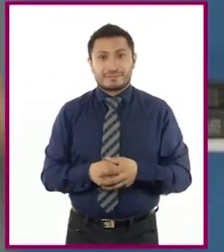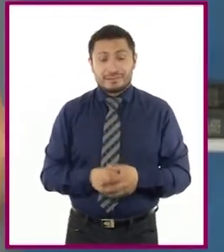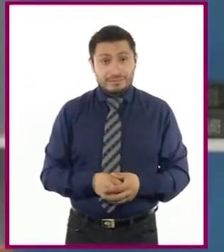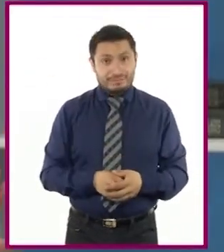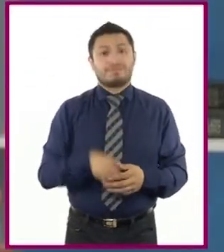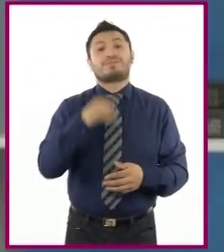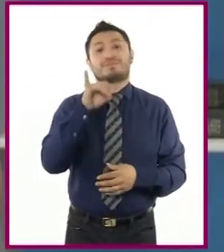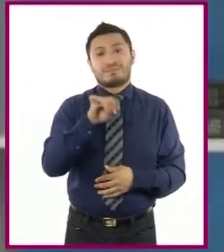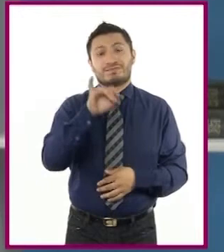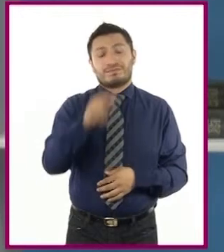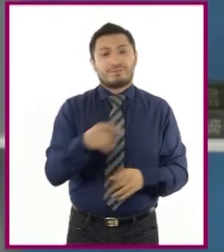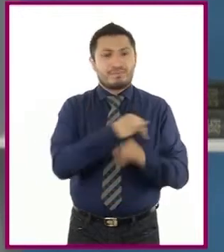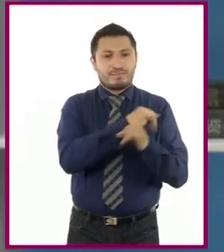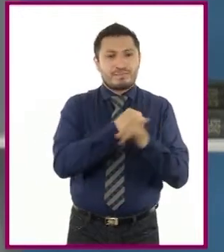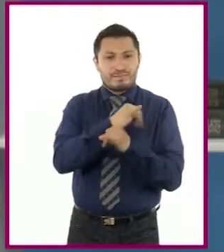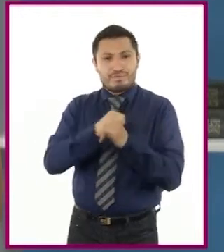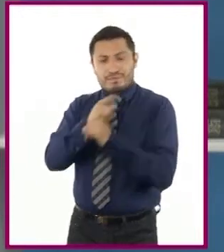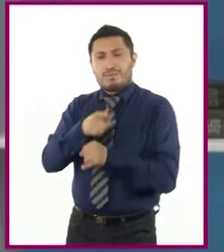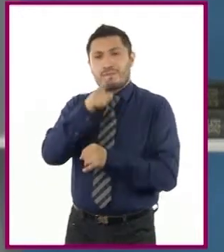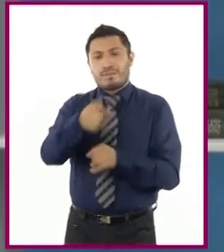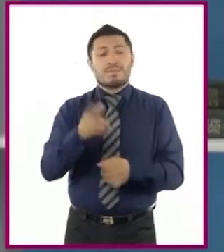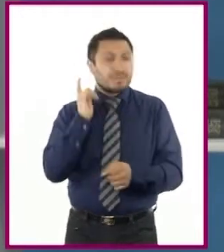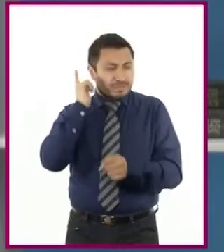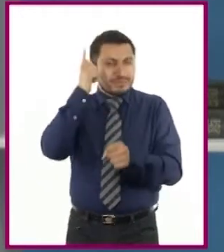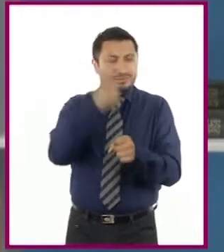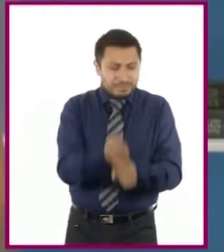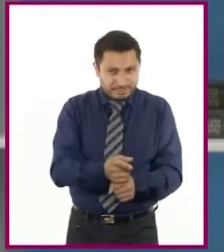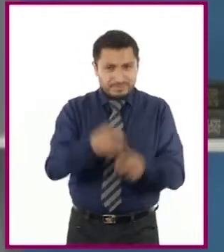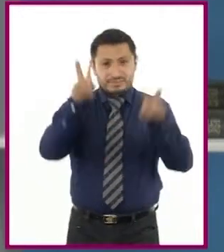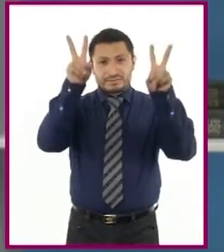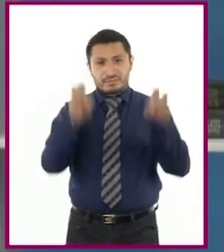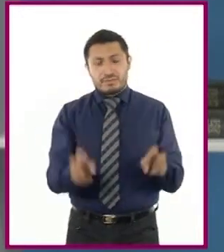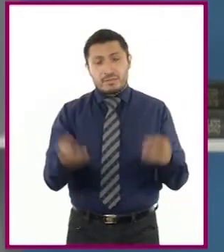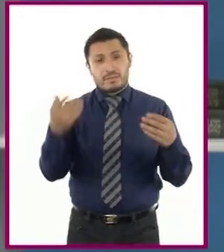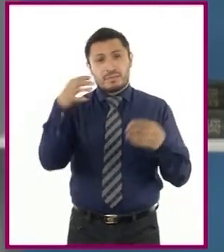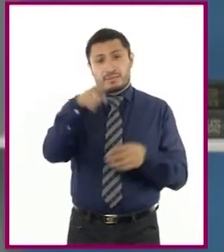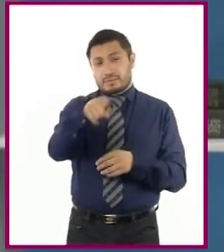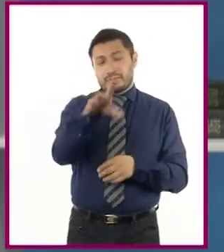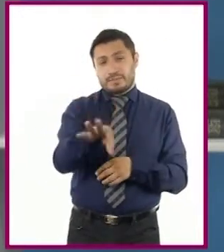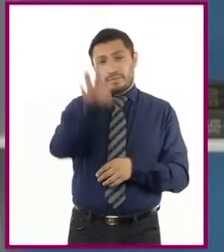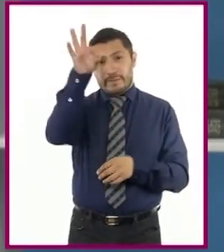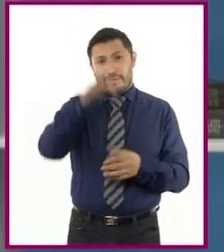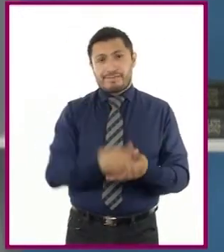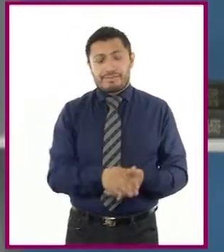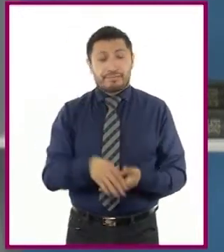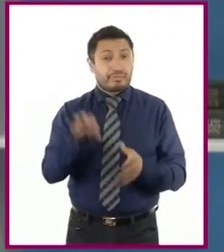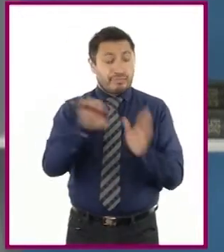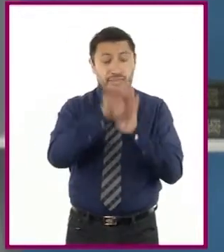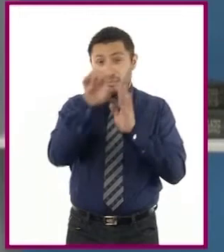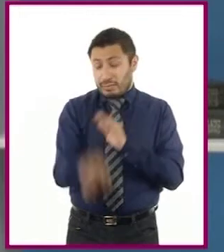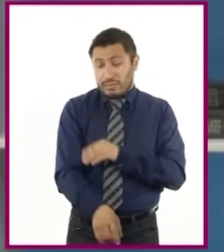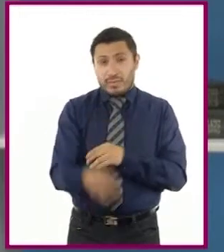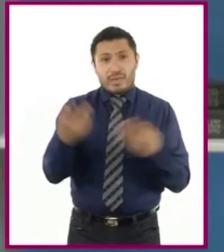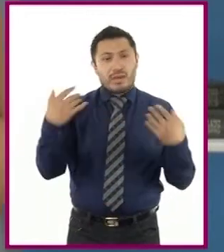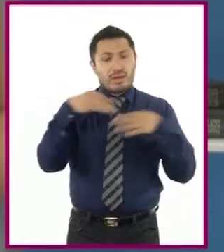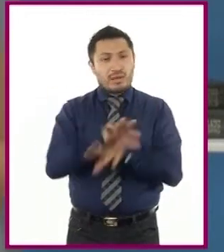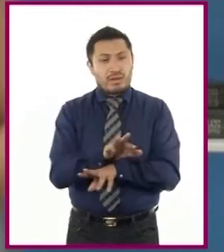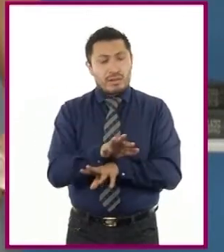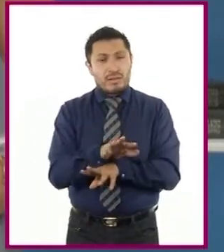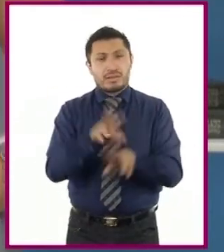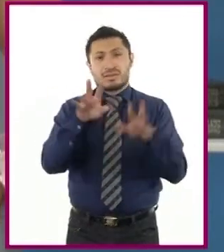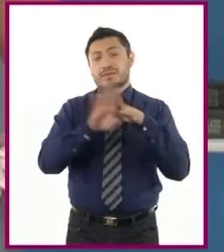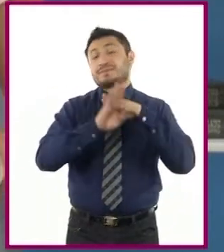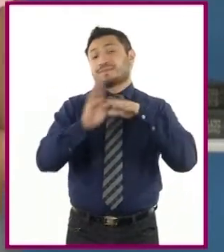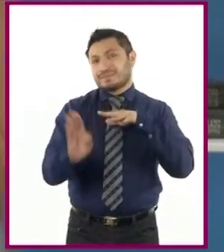Así que el indagar nos permitirá saber más sobre el tema que hayamos elegido. En este caso, relacionado con